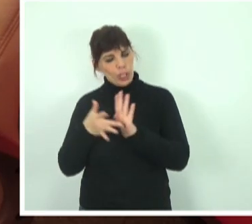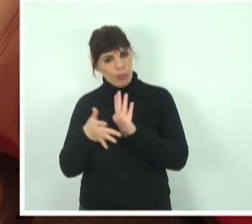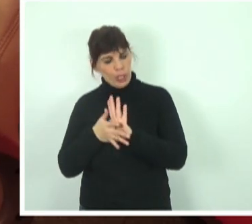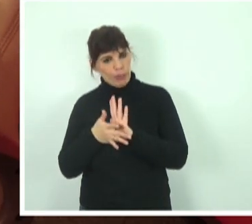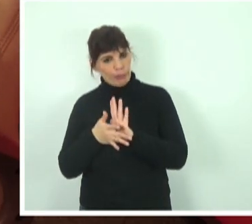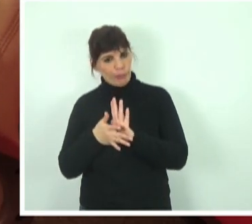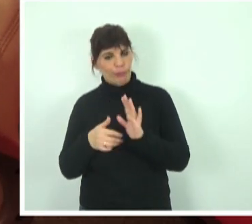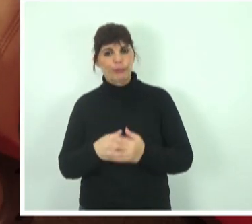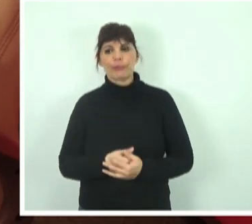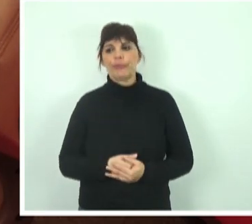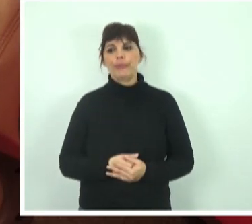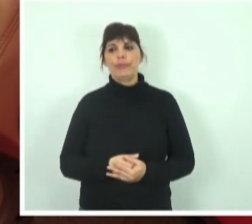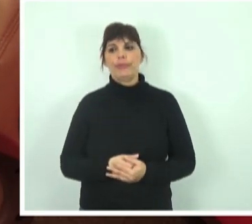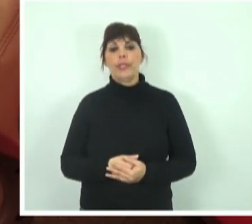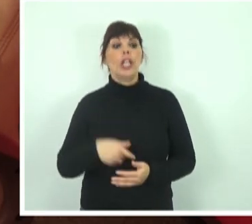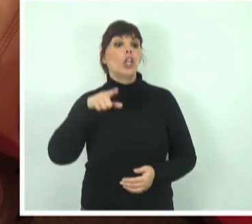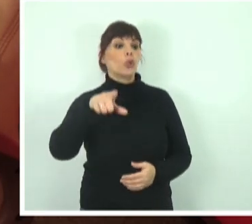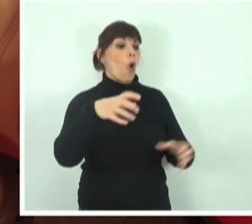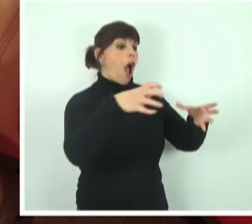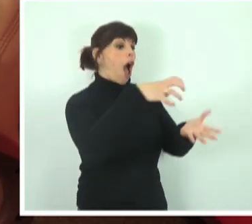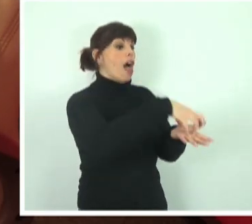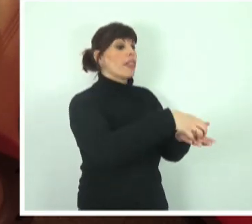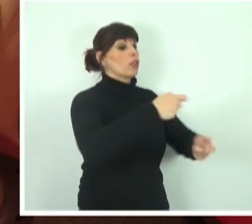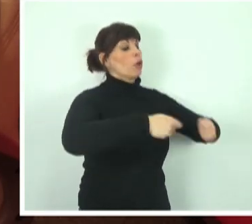contaminar. ¿Ah, sí? ¿Pero al centro comercial vas?